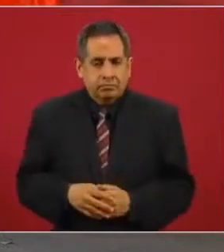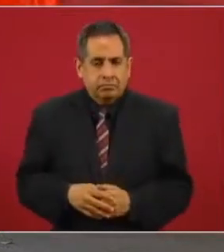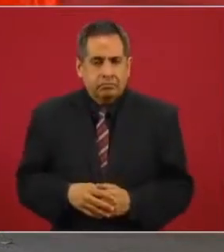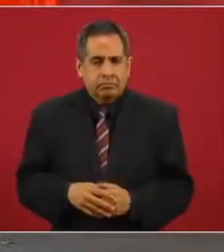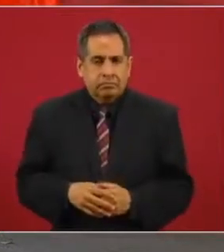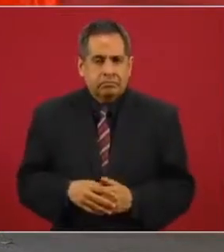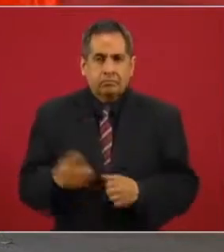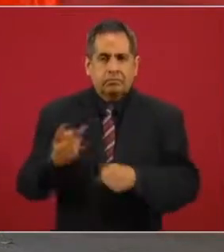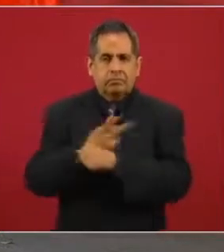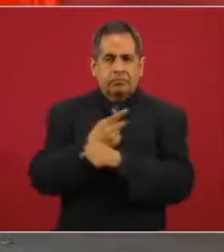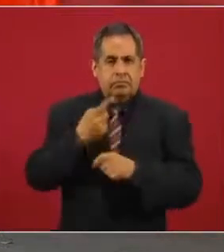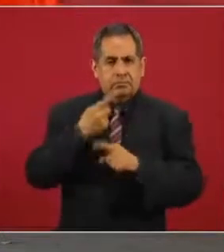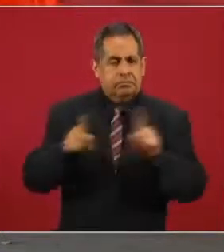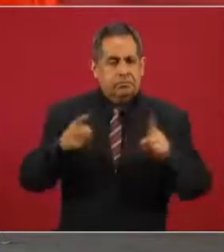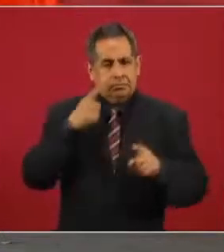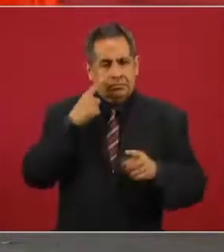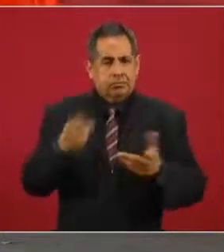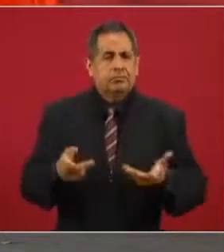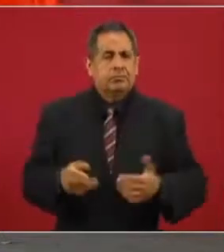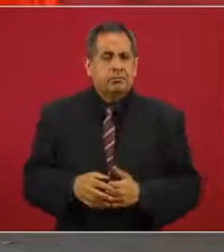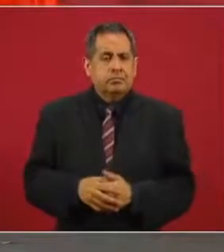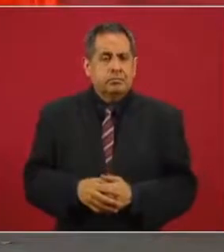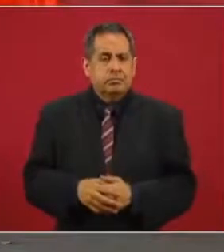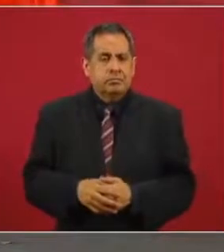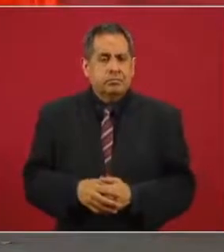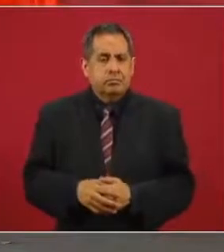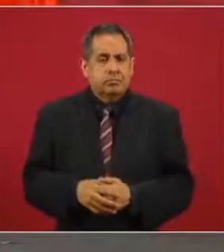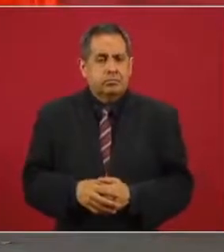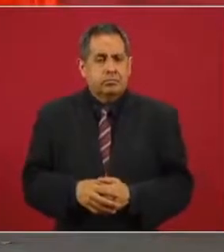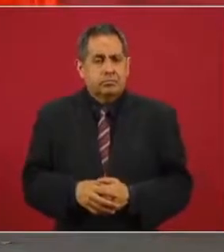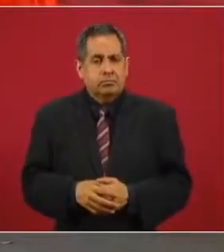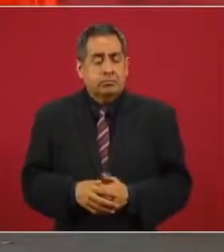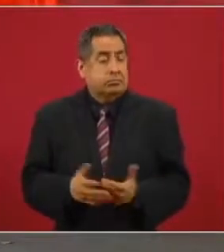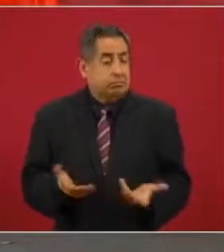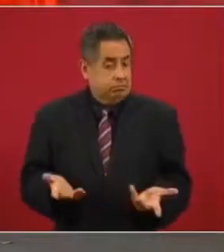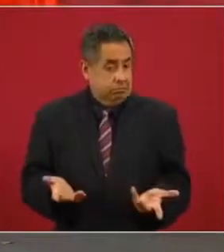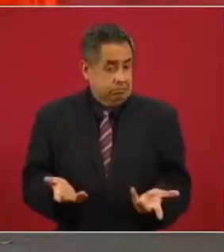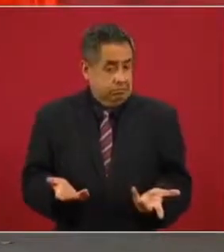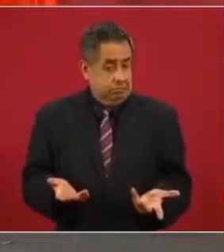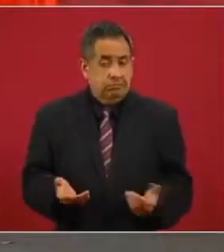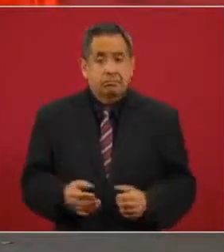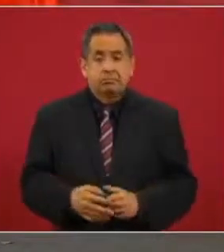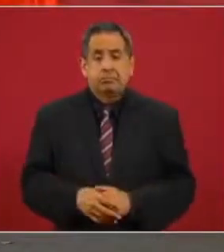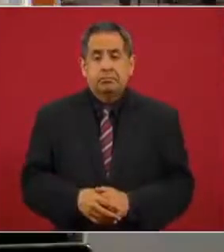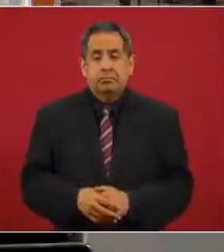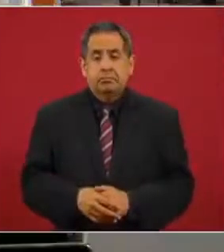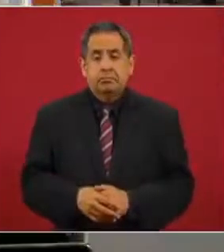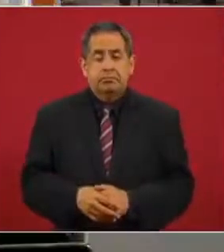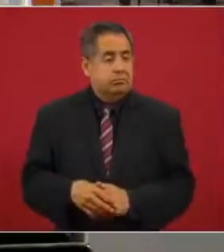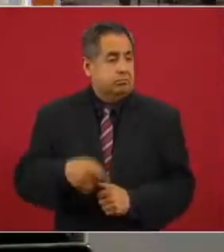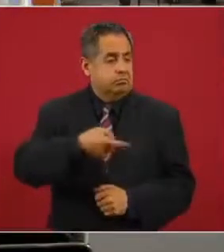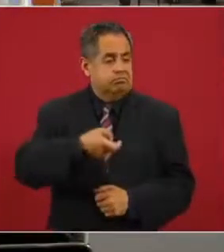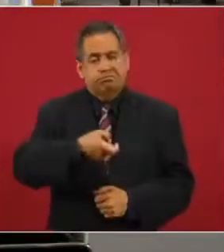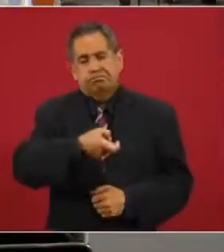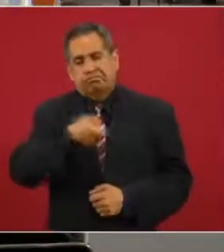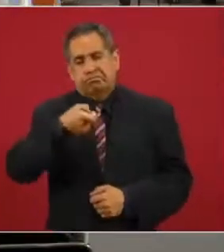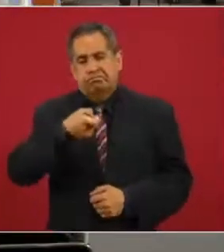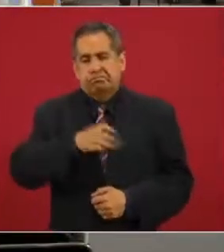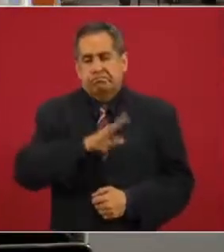¿Qué pasaba aquí? Los remataban